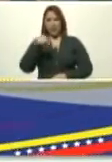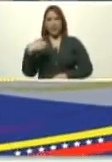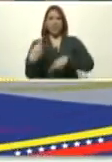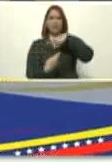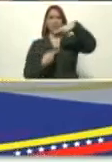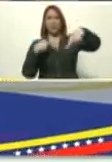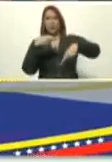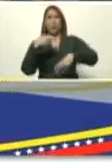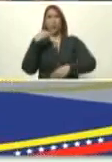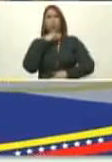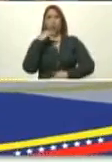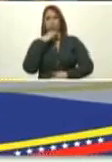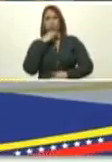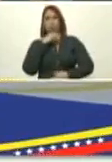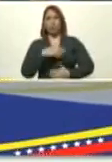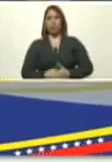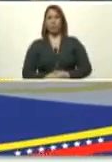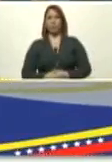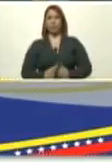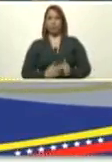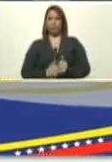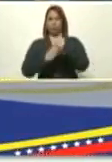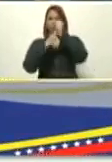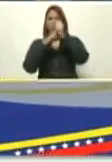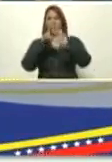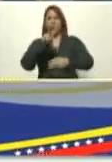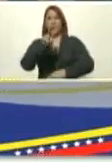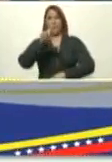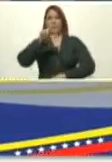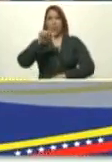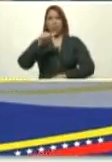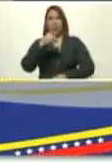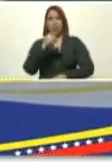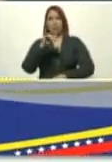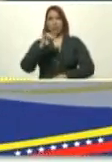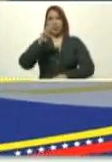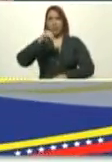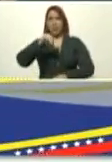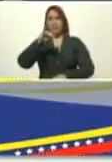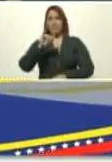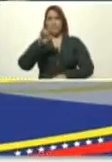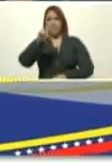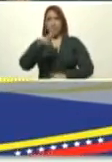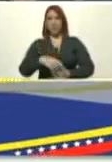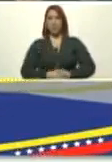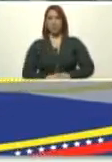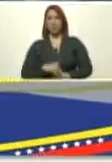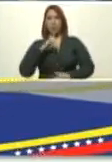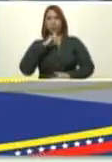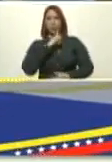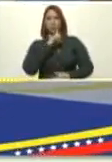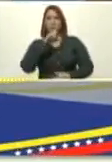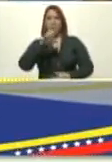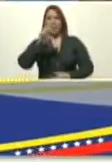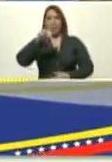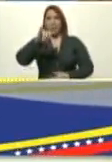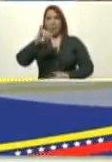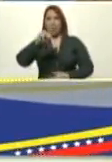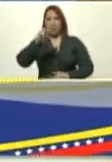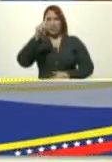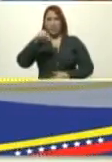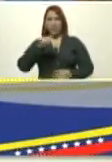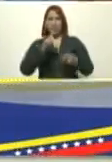el liderazgo de Vladimir Ilich Ulyanov, mejor conocido como Lenin, bajo el liderazgo de